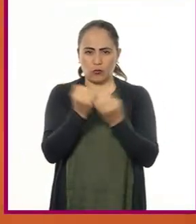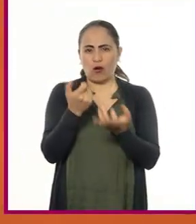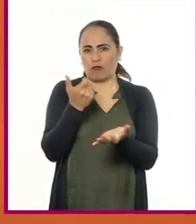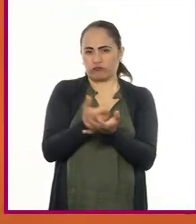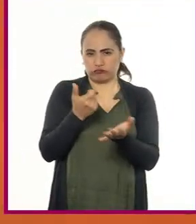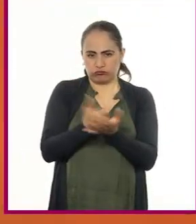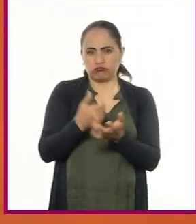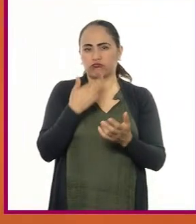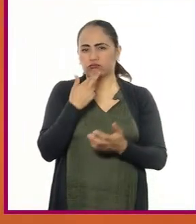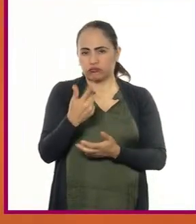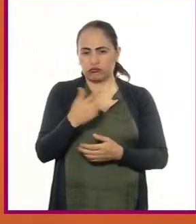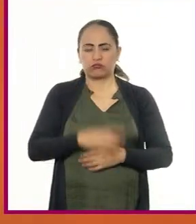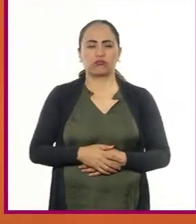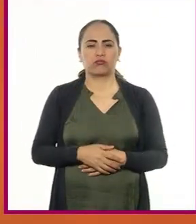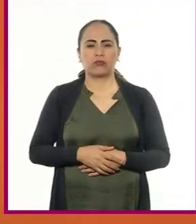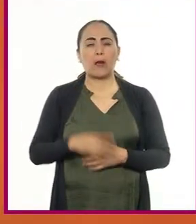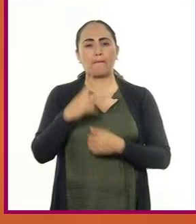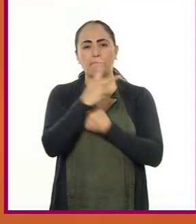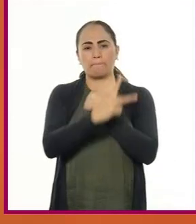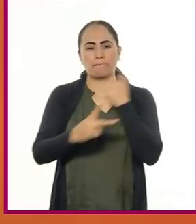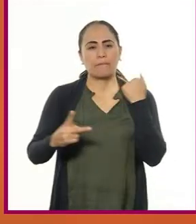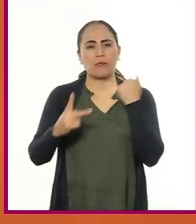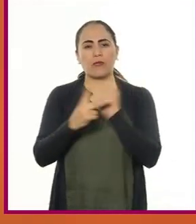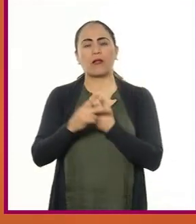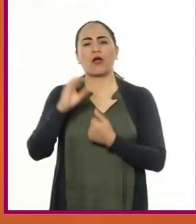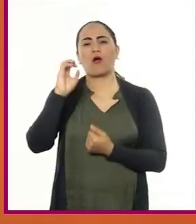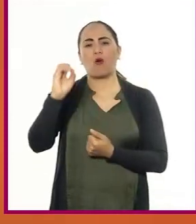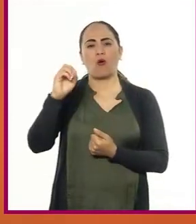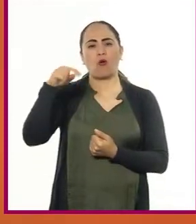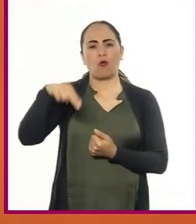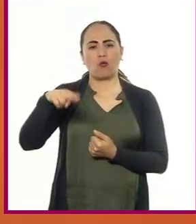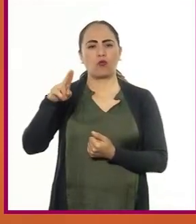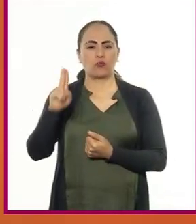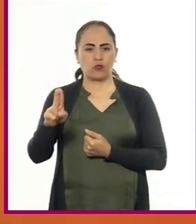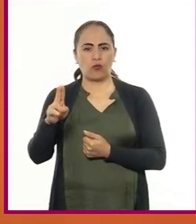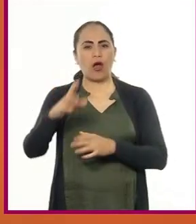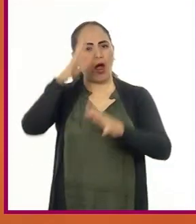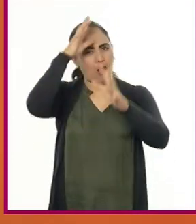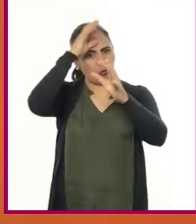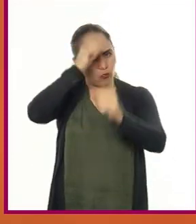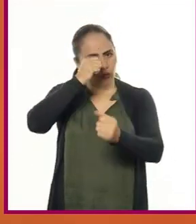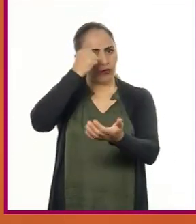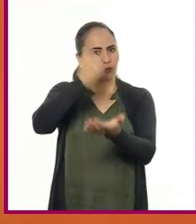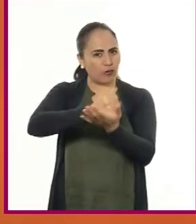Los Estados miembros de las Naciones Unidas aprobaron una resolución para